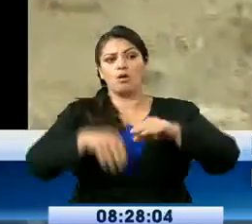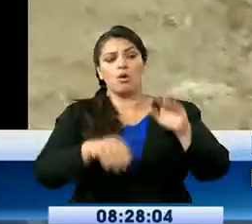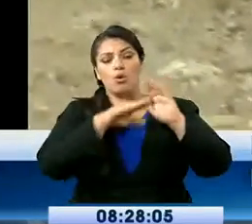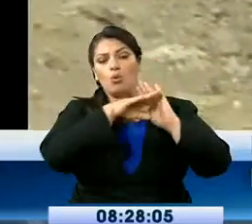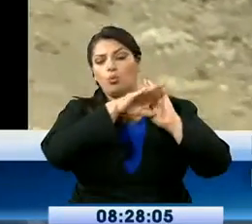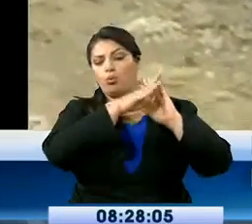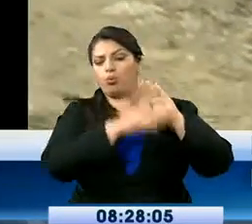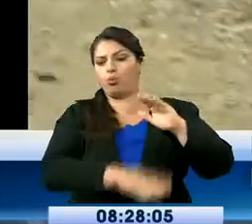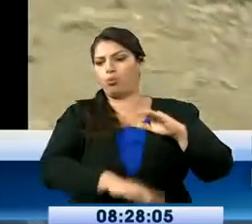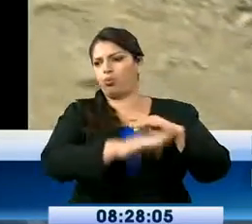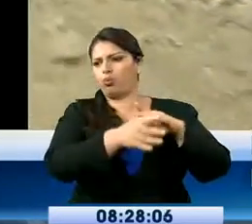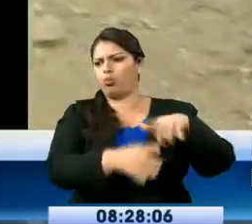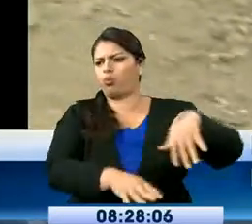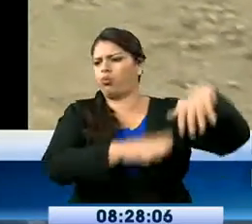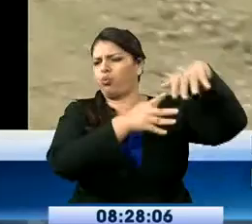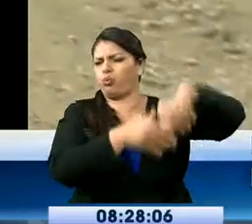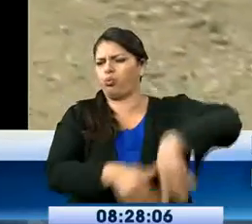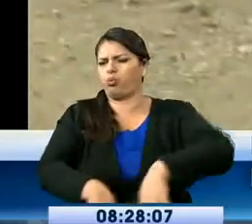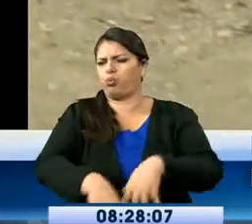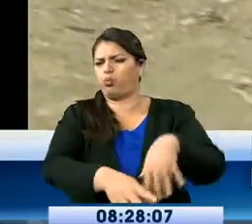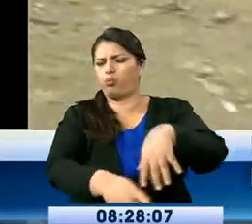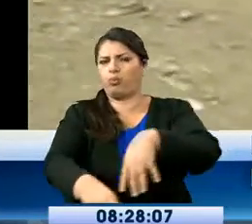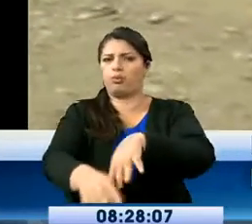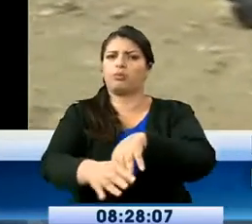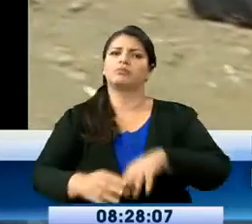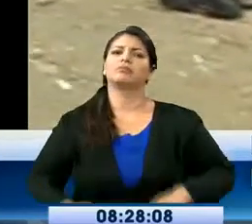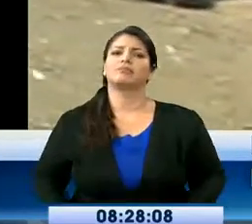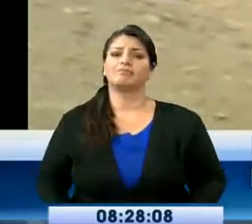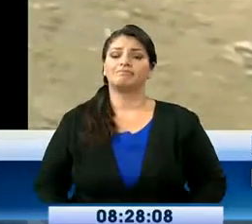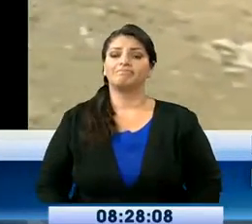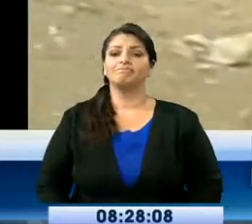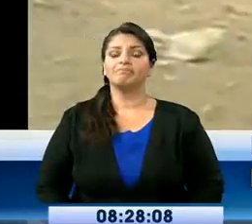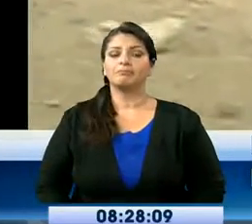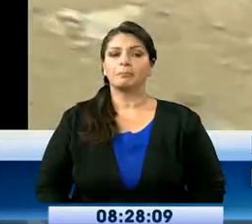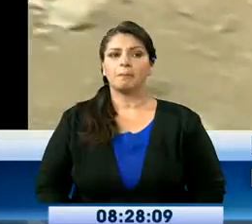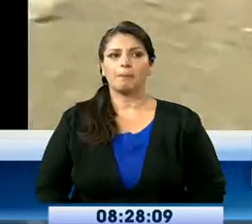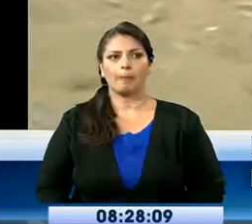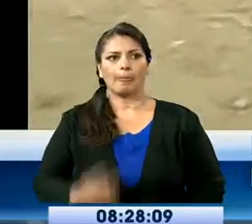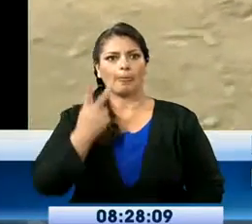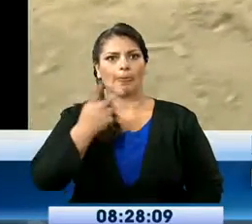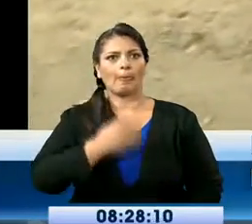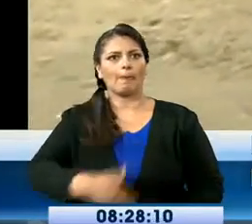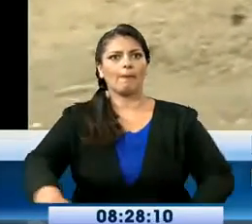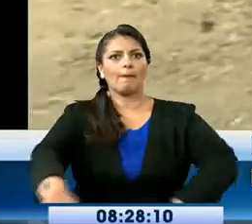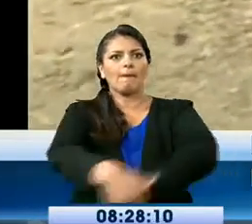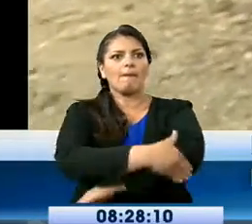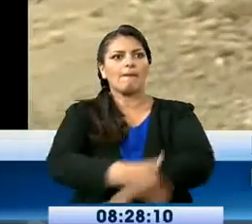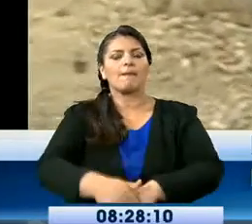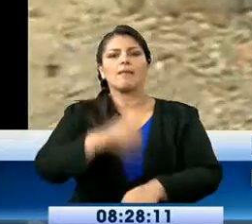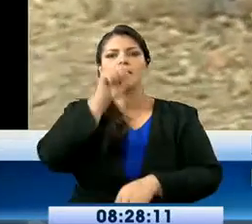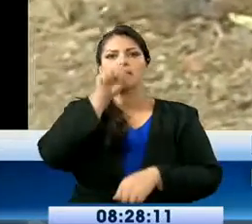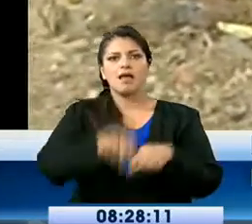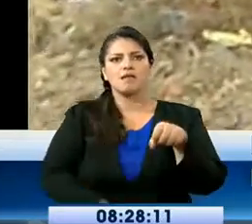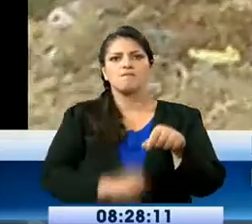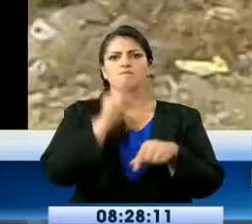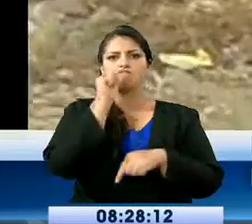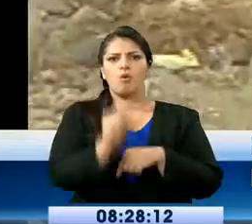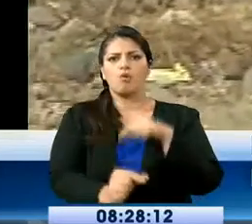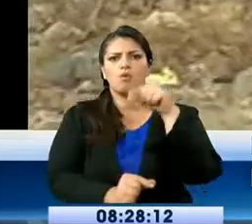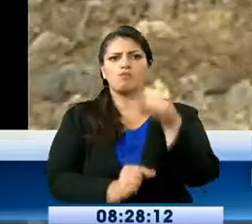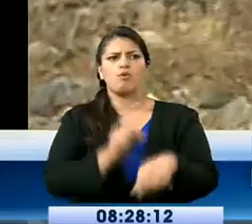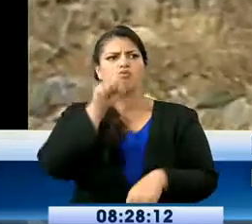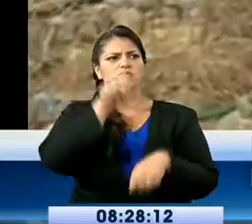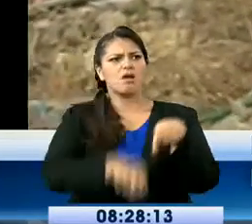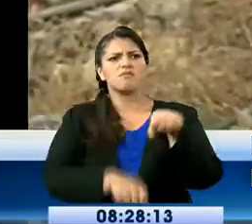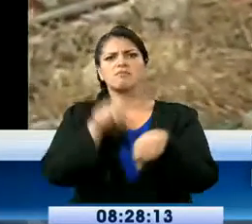calles, sino que son puntos donde ellos pueden circular. Y miren cómo va socavando parte de los terrenos,